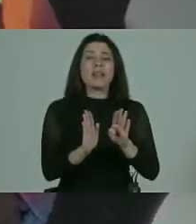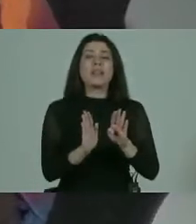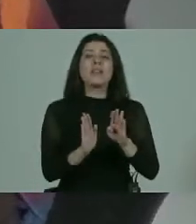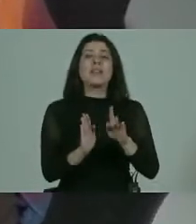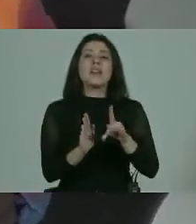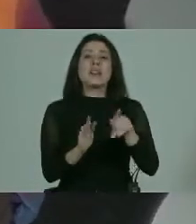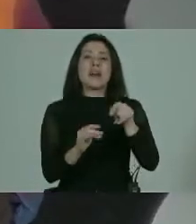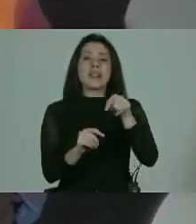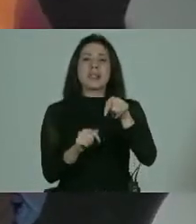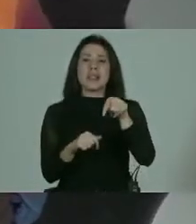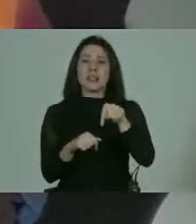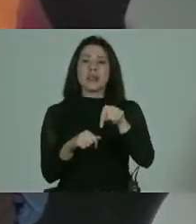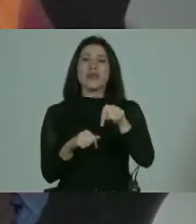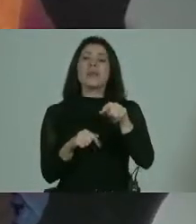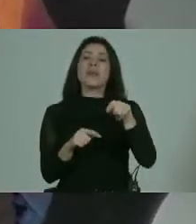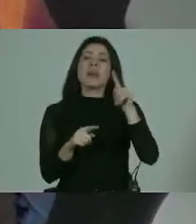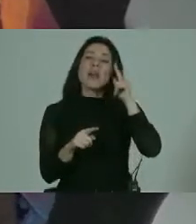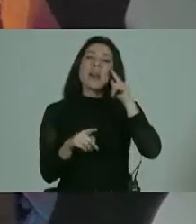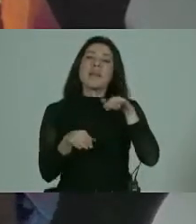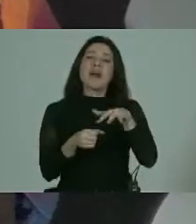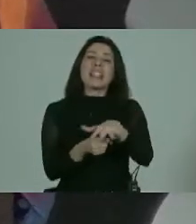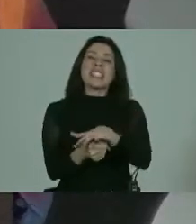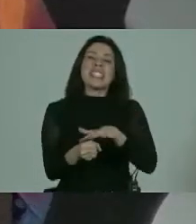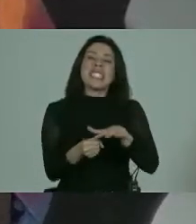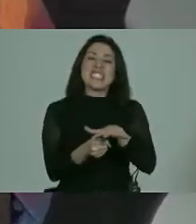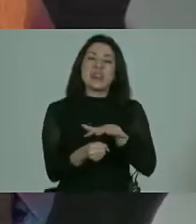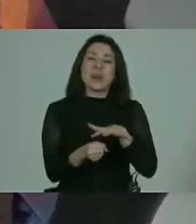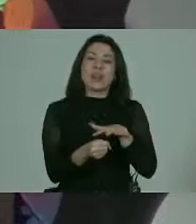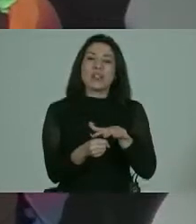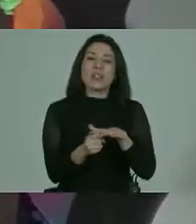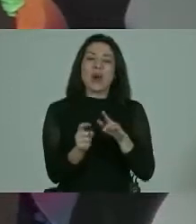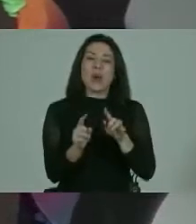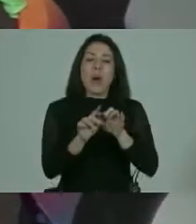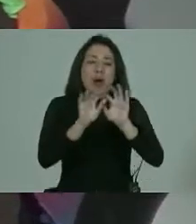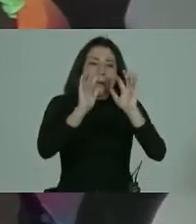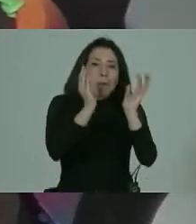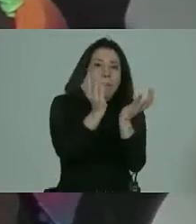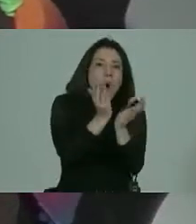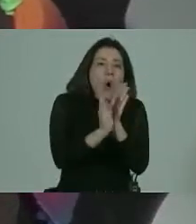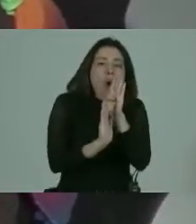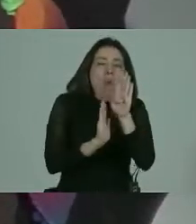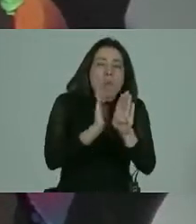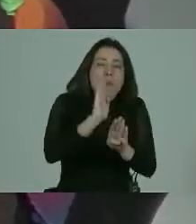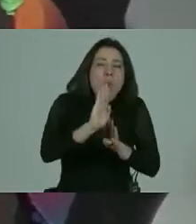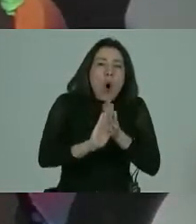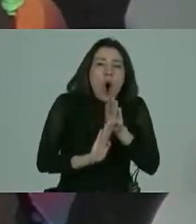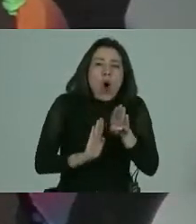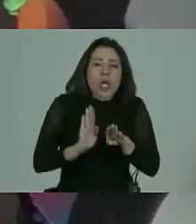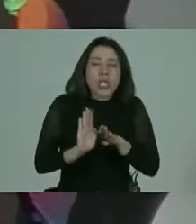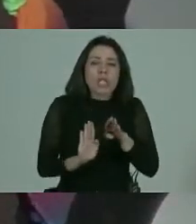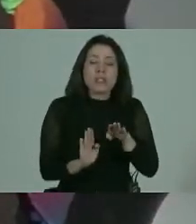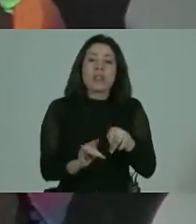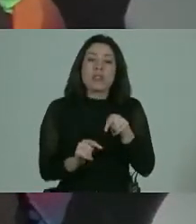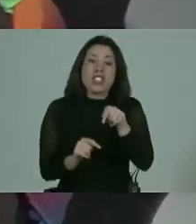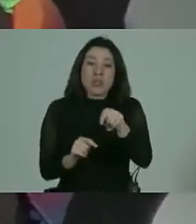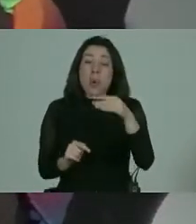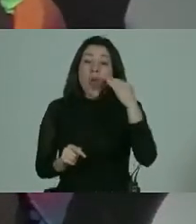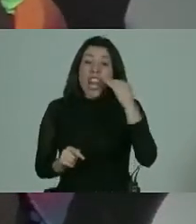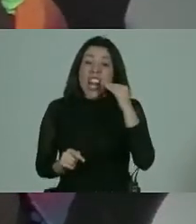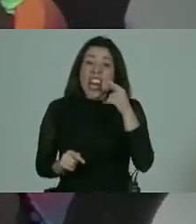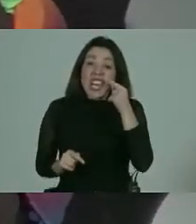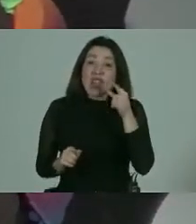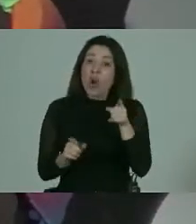inconscientemente yo creo muchas veces en esta situación de burbuja de amparo de protección entonces como tal si eres niño